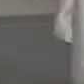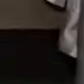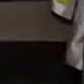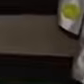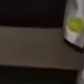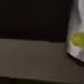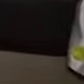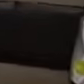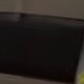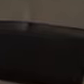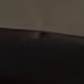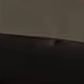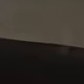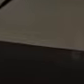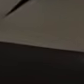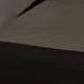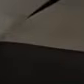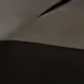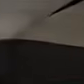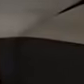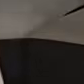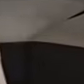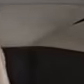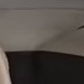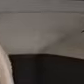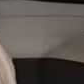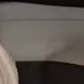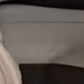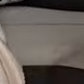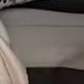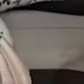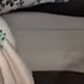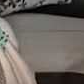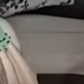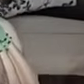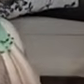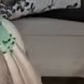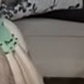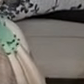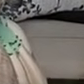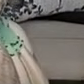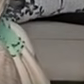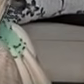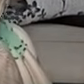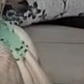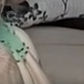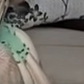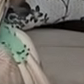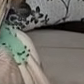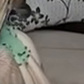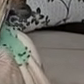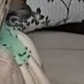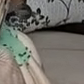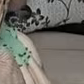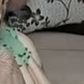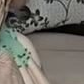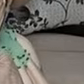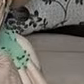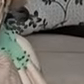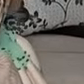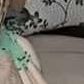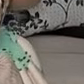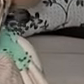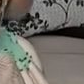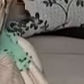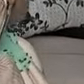Recordar es volver a vivir. Yo me encuentro pues viajando con este álbum fotográfico y vamos a compartir con usted sobre una de las comparsas